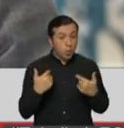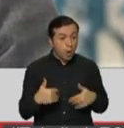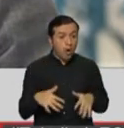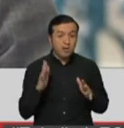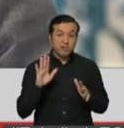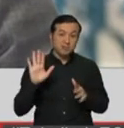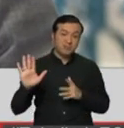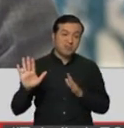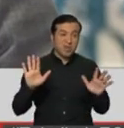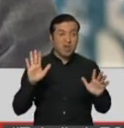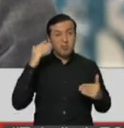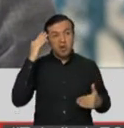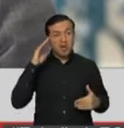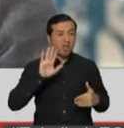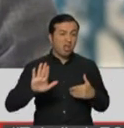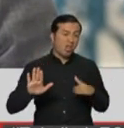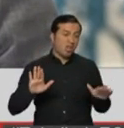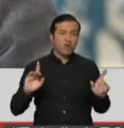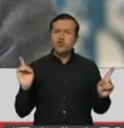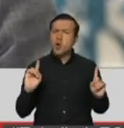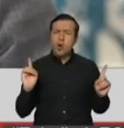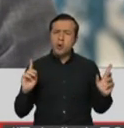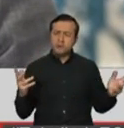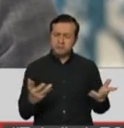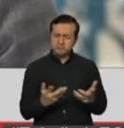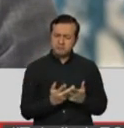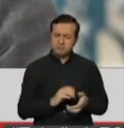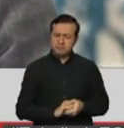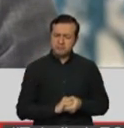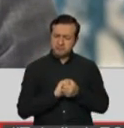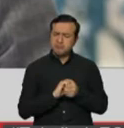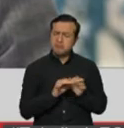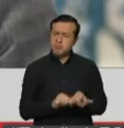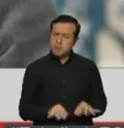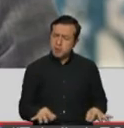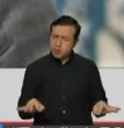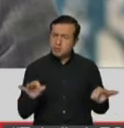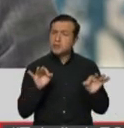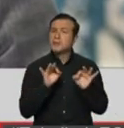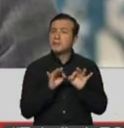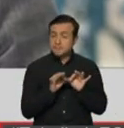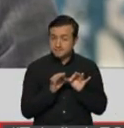de diferencia, cualquier tipo de problema geopolítico que pudiera haber.